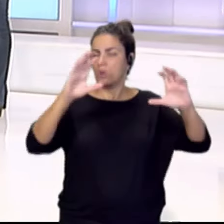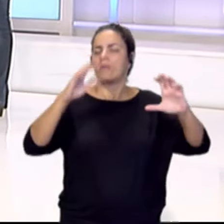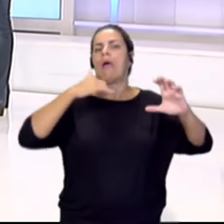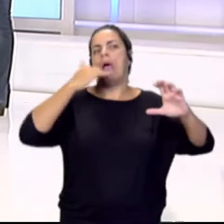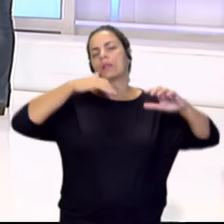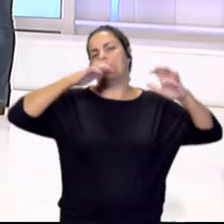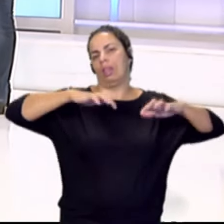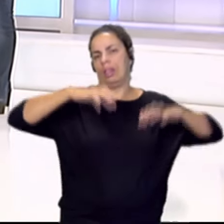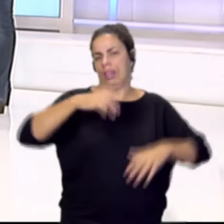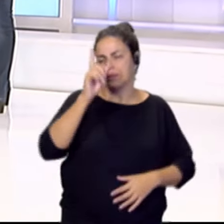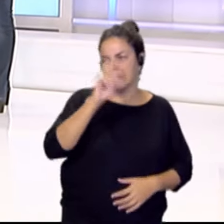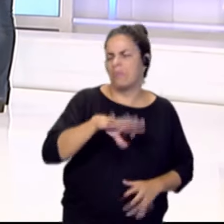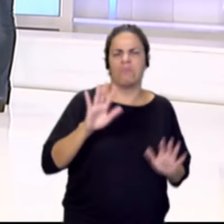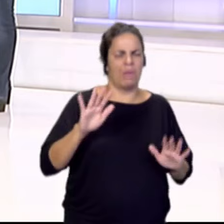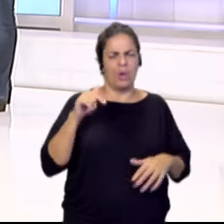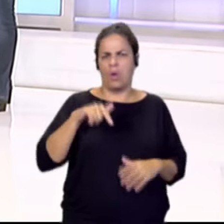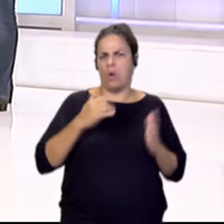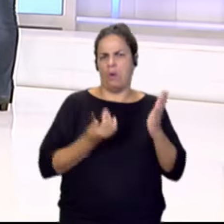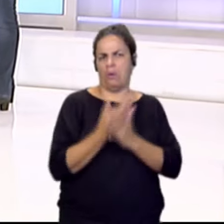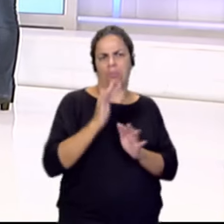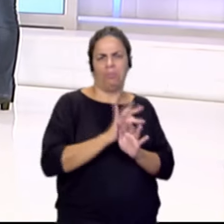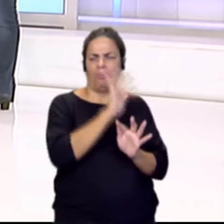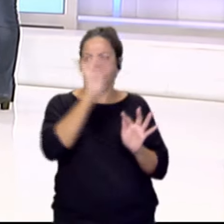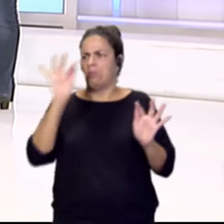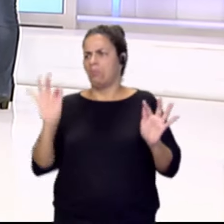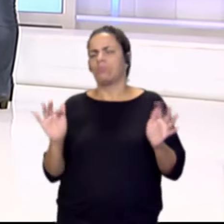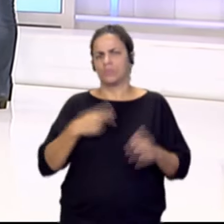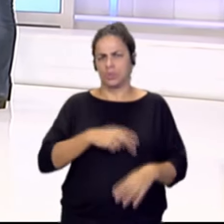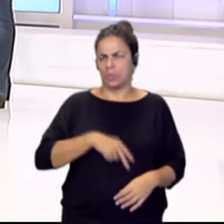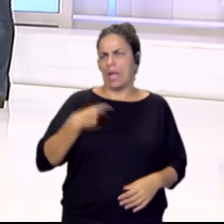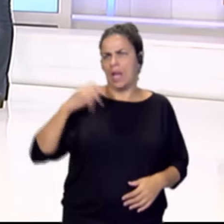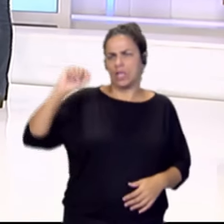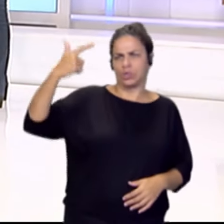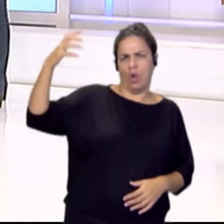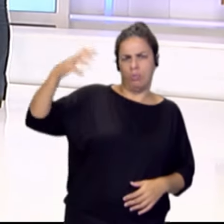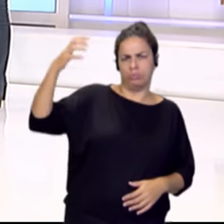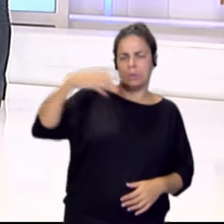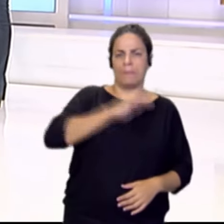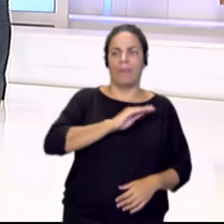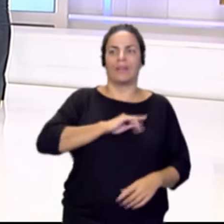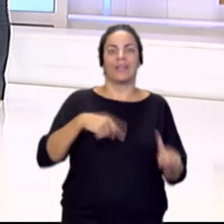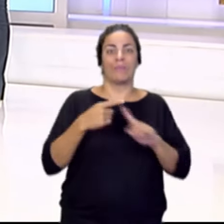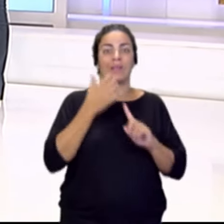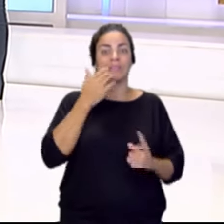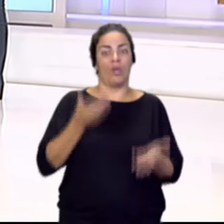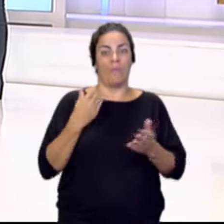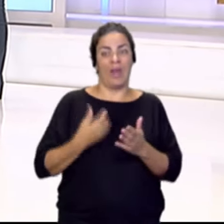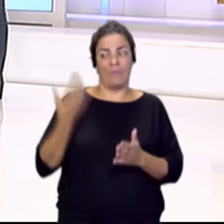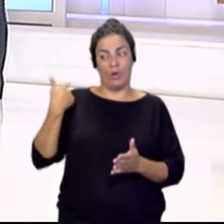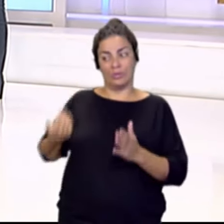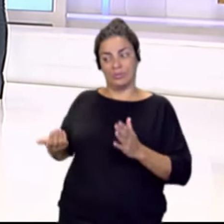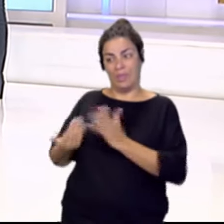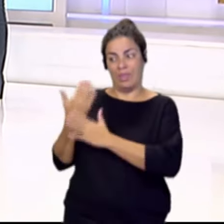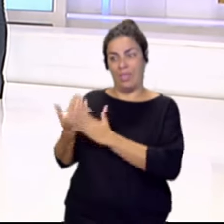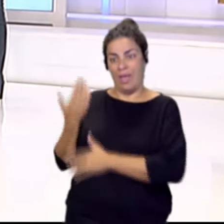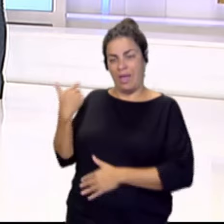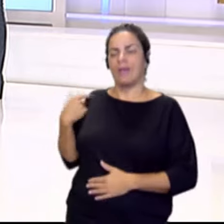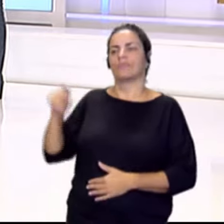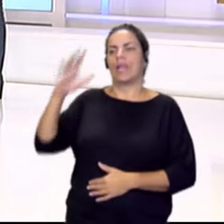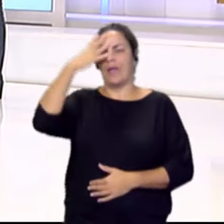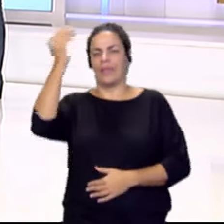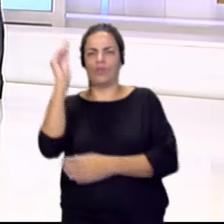En principio vamos a tener una jornada en general de mucho sol y de hecho está el cielo mucho más despejado que en días anteriores en Lanzarote y en Fuerteventura. Pues bueno, vamos